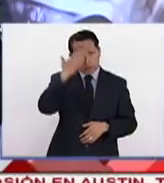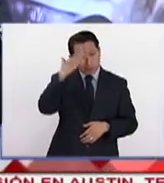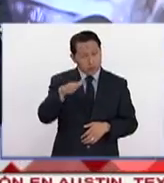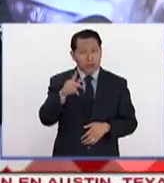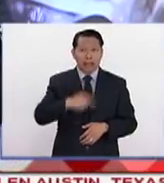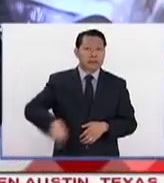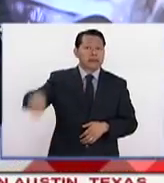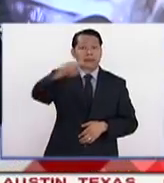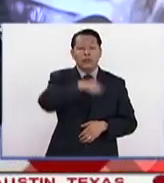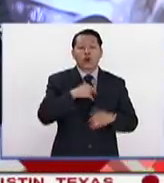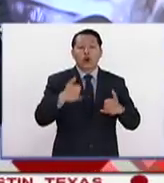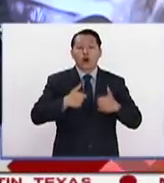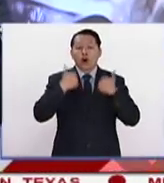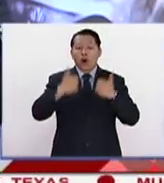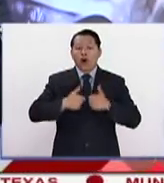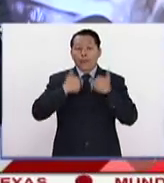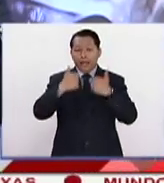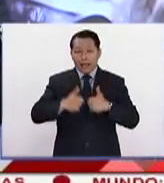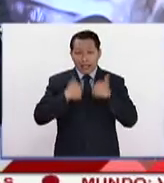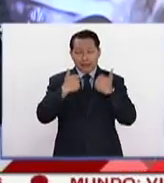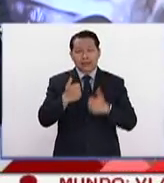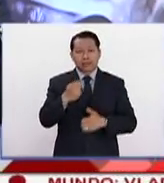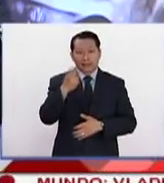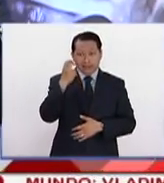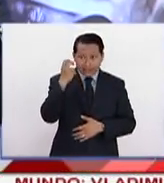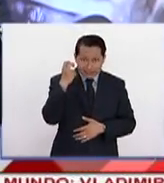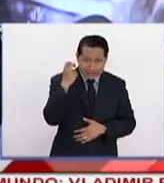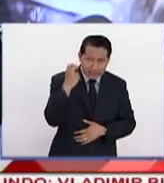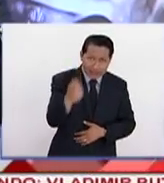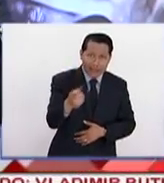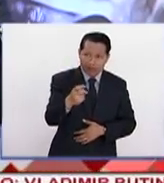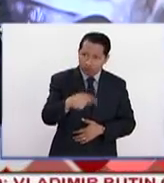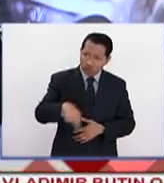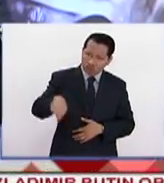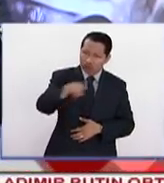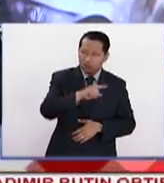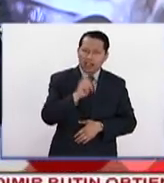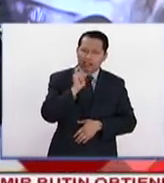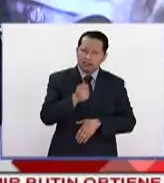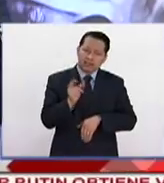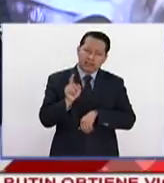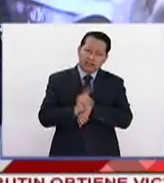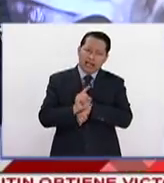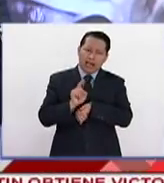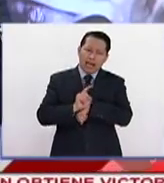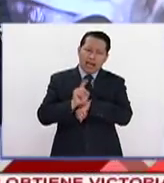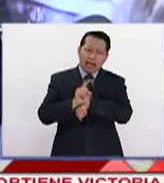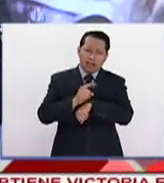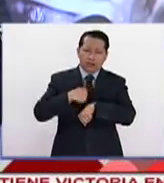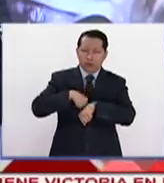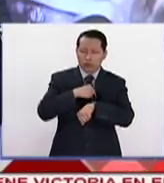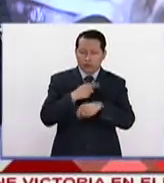nuestros jóvenes, esos a los que todos los días que trabajamos heredamos un pedacito más